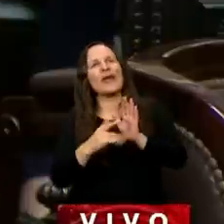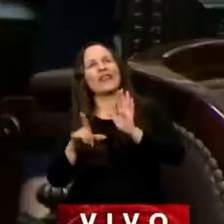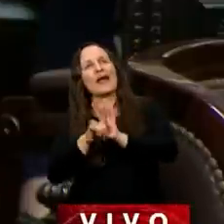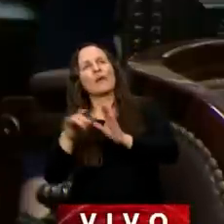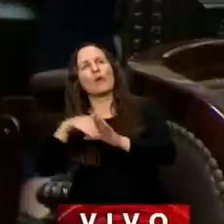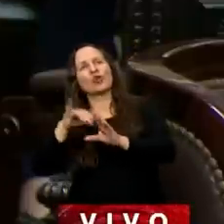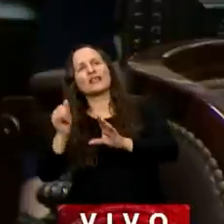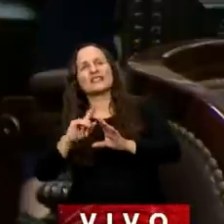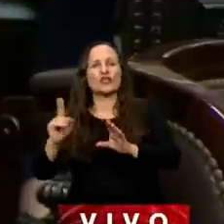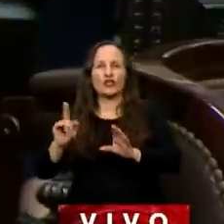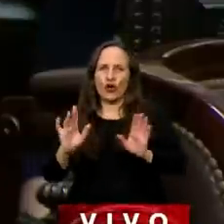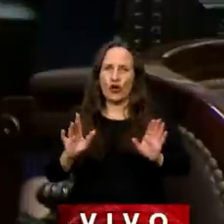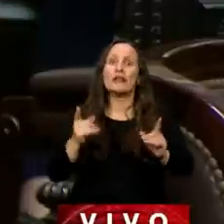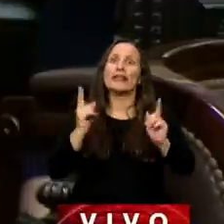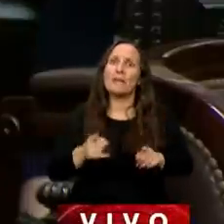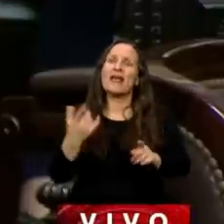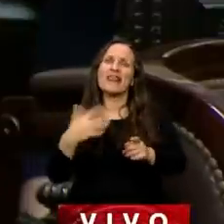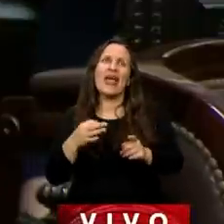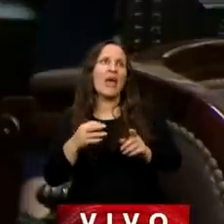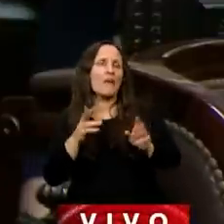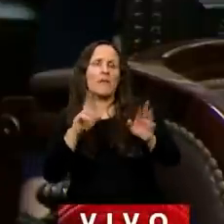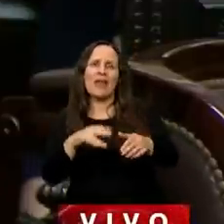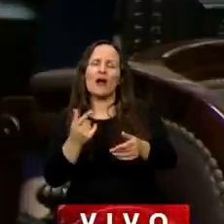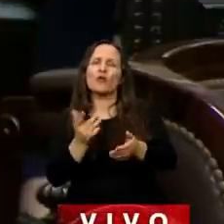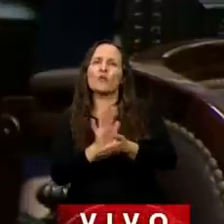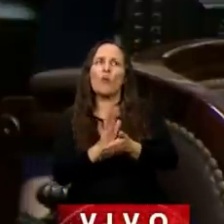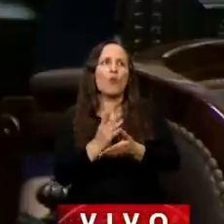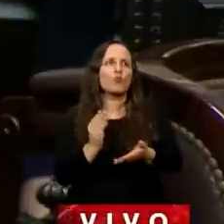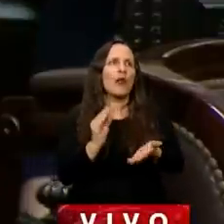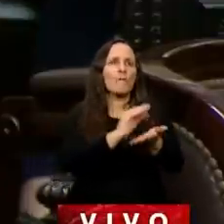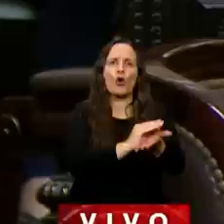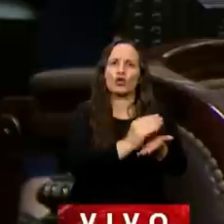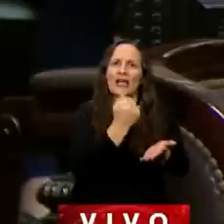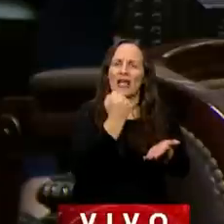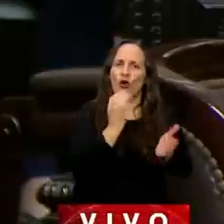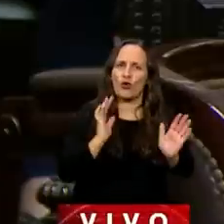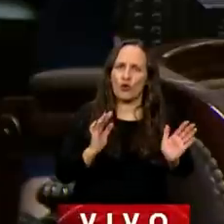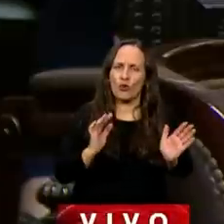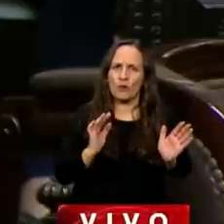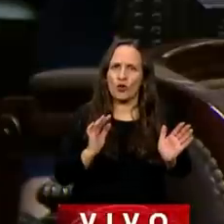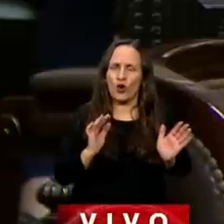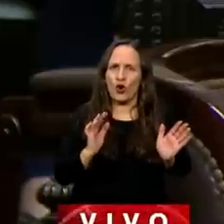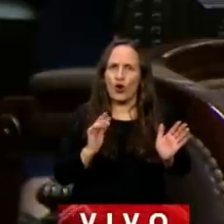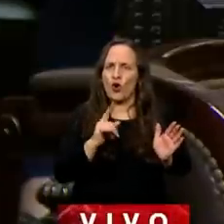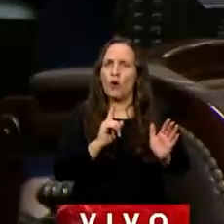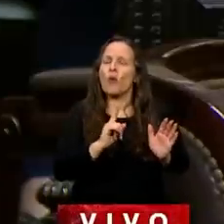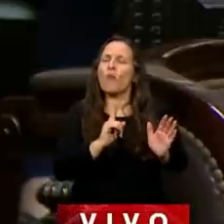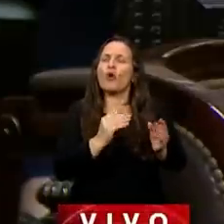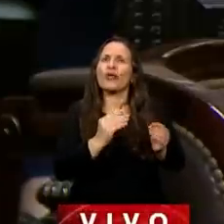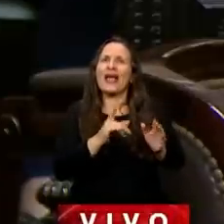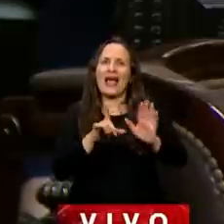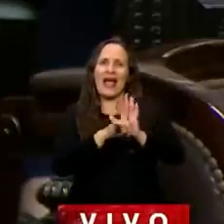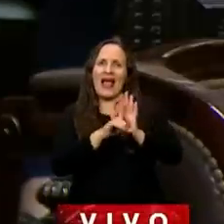económico sustantivo, porque al día de hoy, hay que decirlo, está totalmente desfasado. No escapa a las generales de la